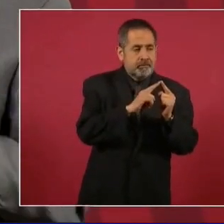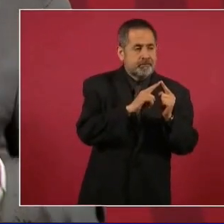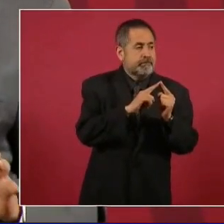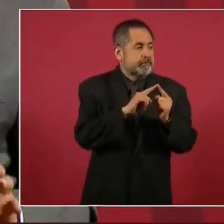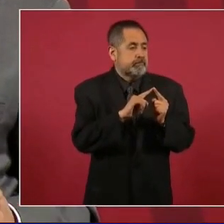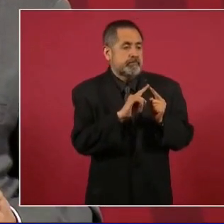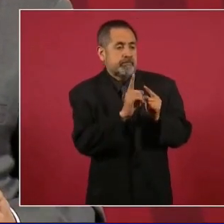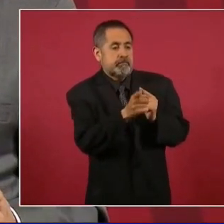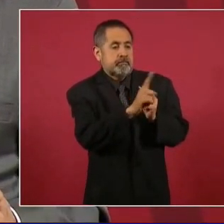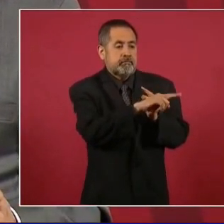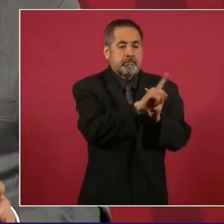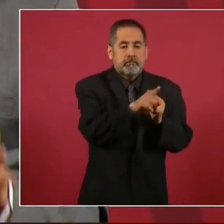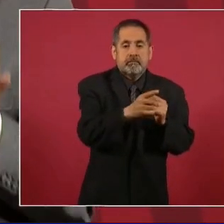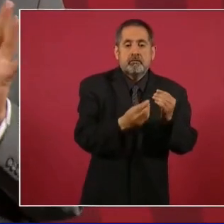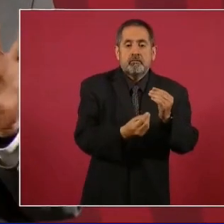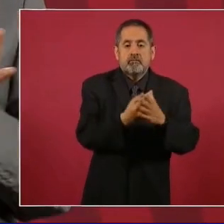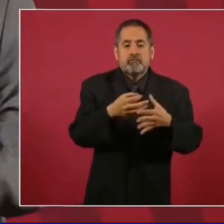juzgados,